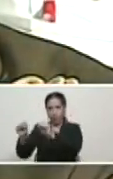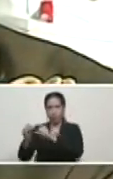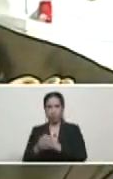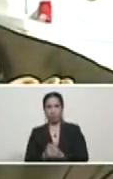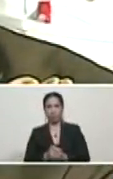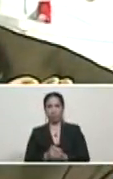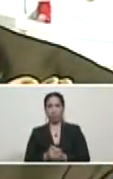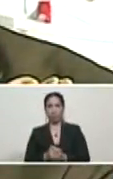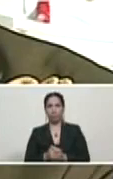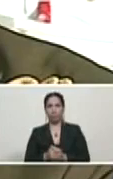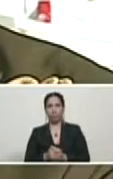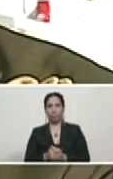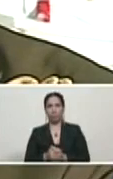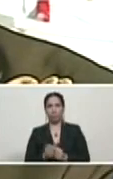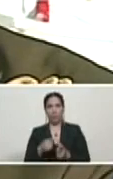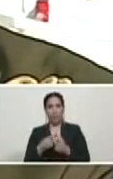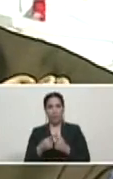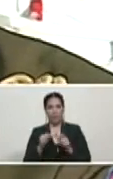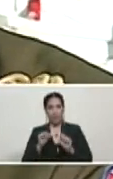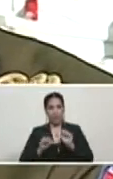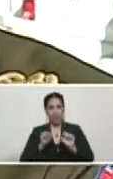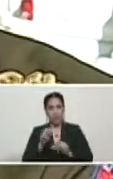Digo entonces porque ahora en el siglo XXI